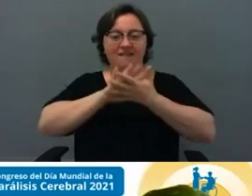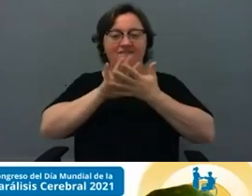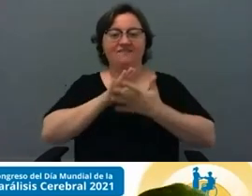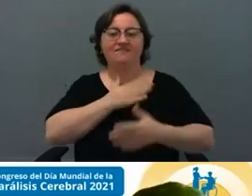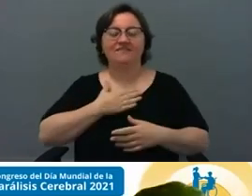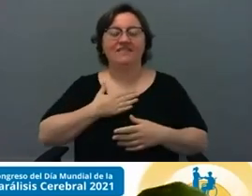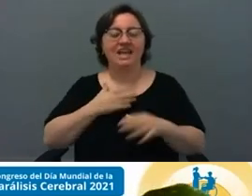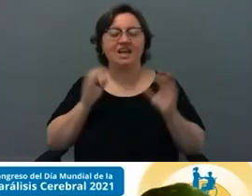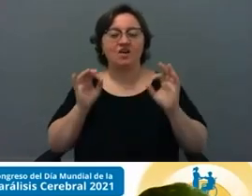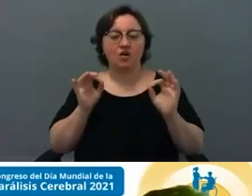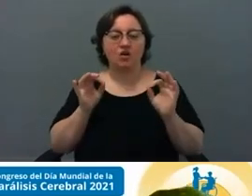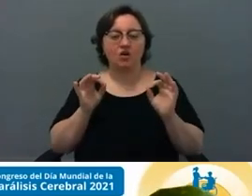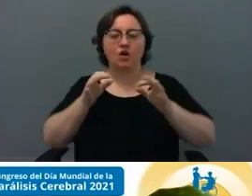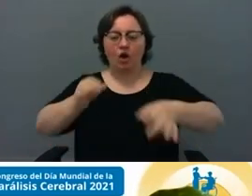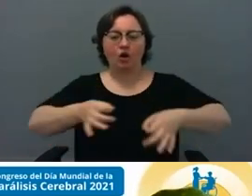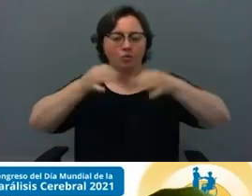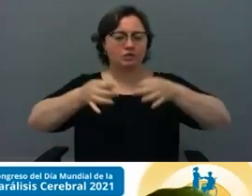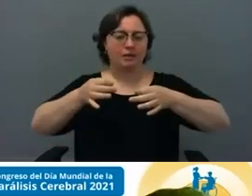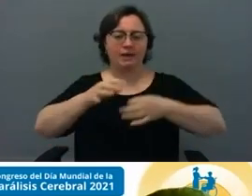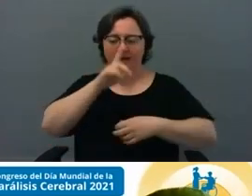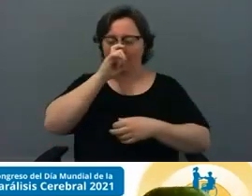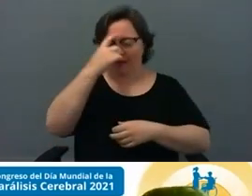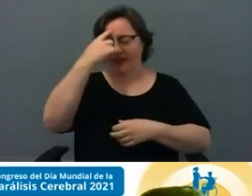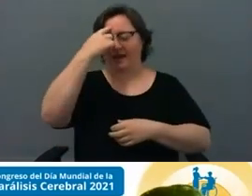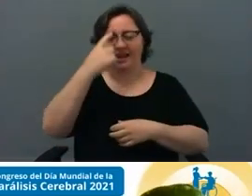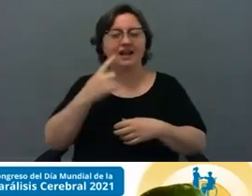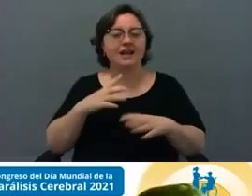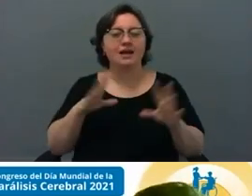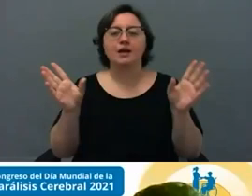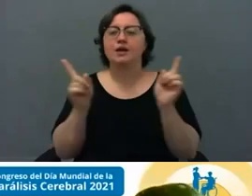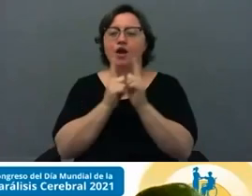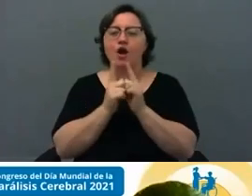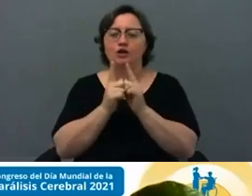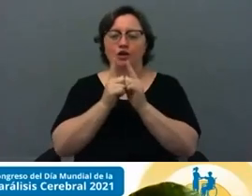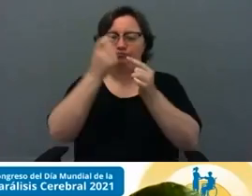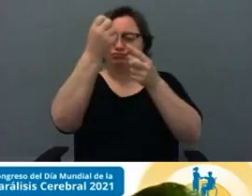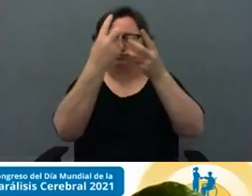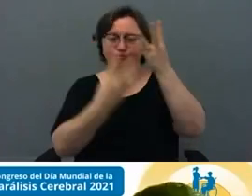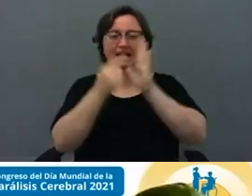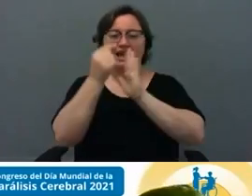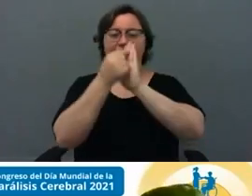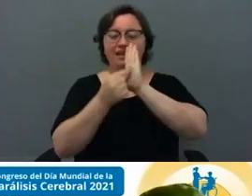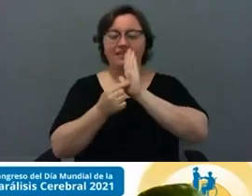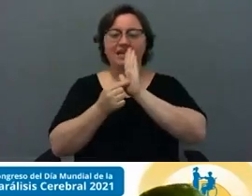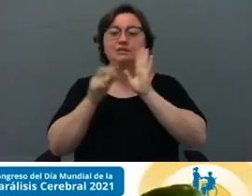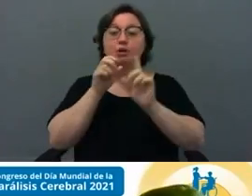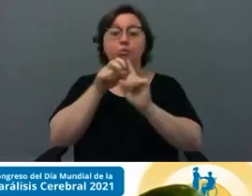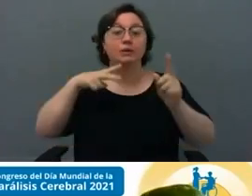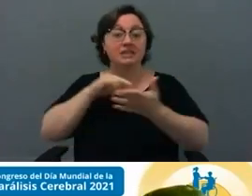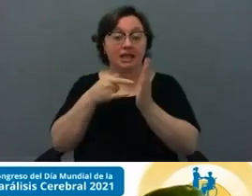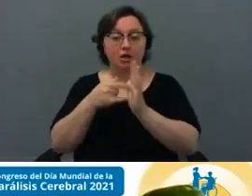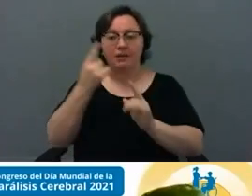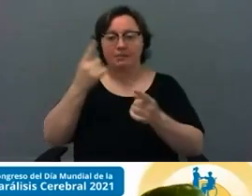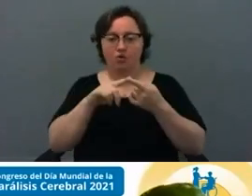quería, como siempre, recordar brevemente algunas indicaciones técnicas. En primer lugar,